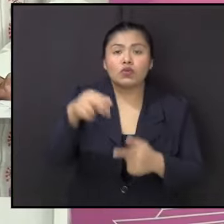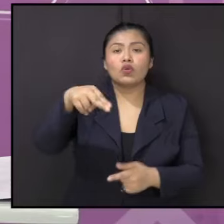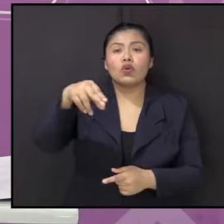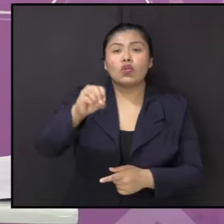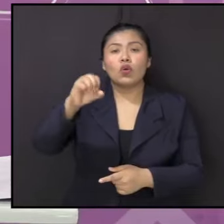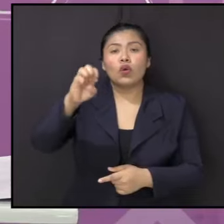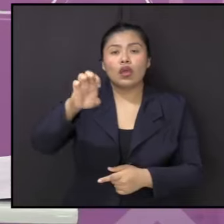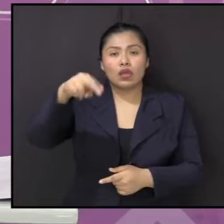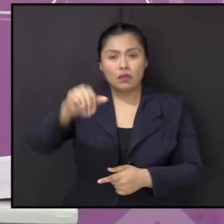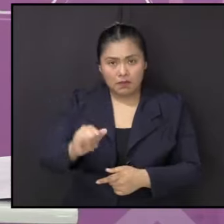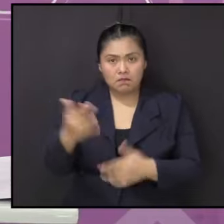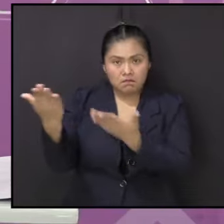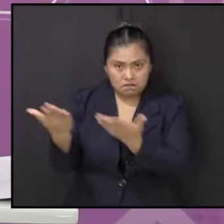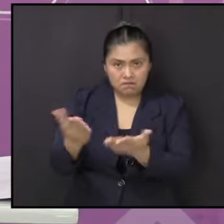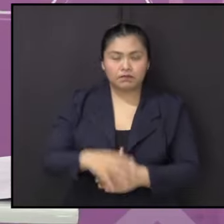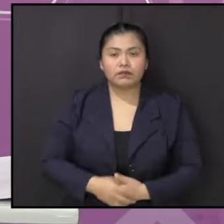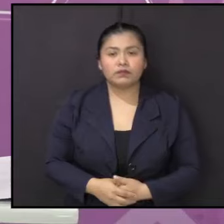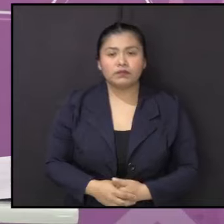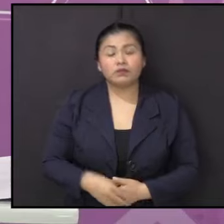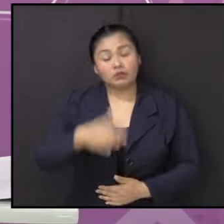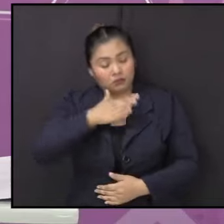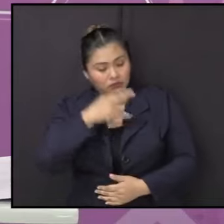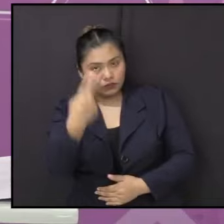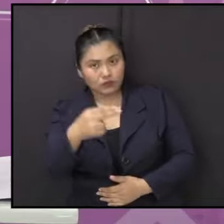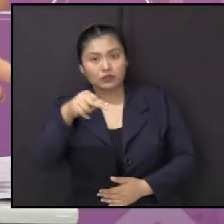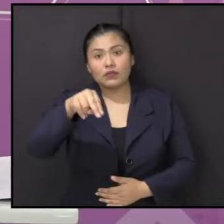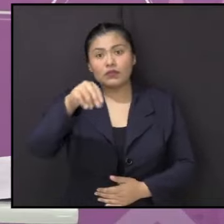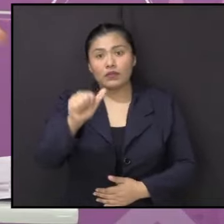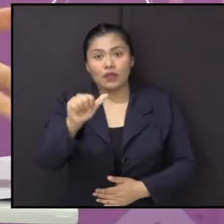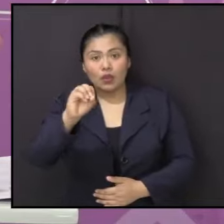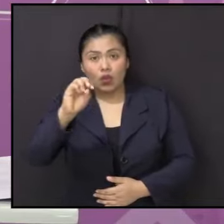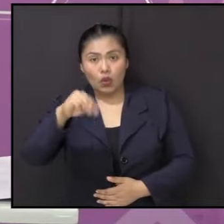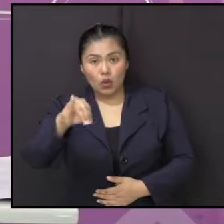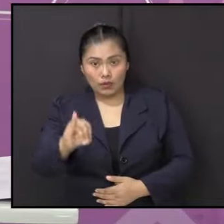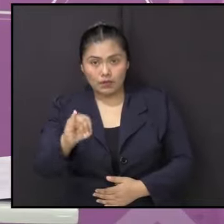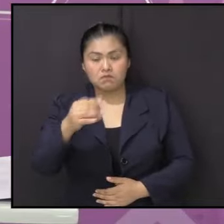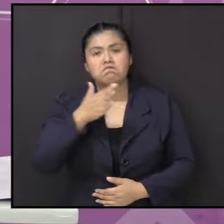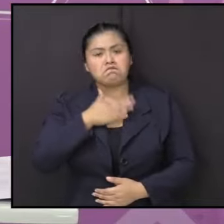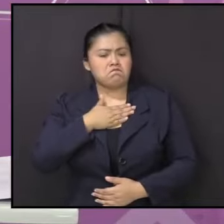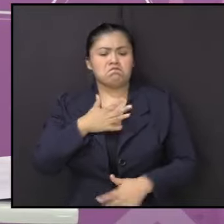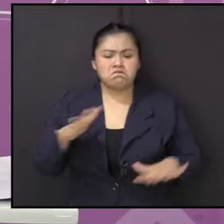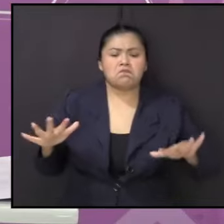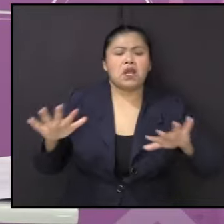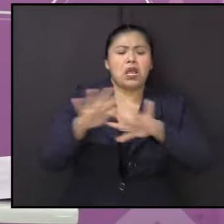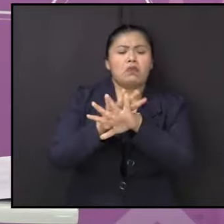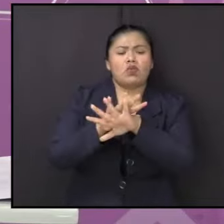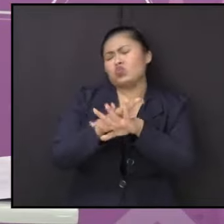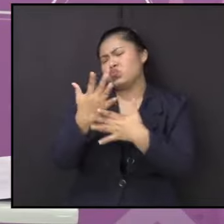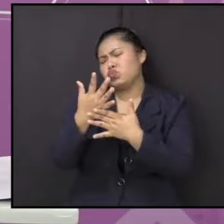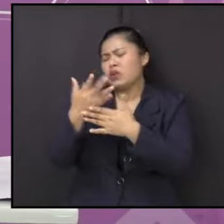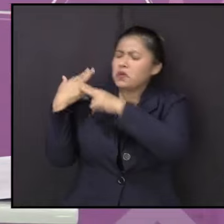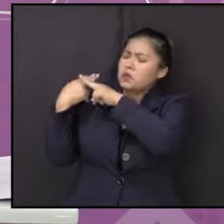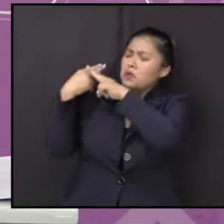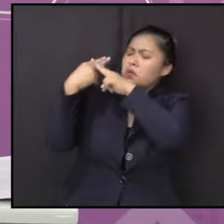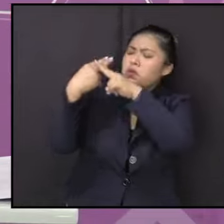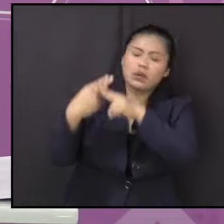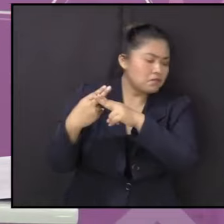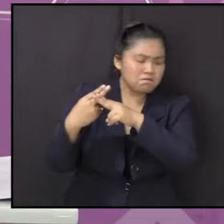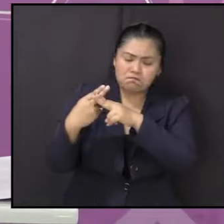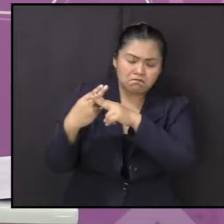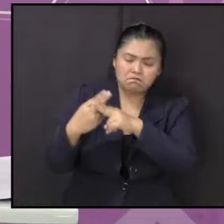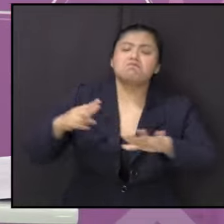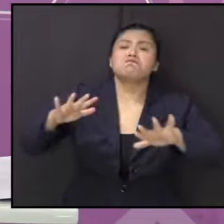candidata. Hola, ¿qué tal? Yo soy Naomi Santos y soy parte del relevo generacional. El relevo generacional que viene a cambiar las formas de